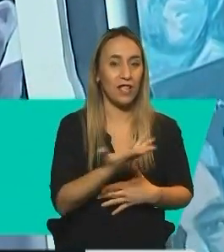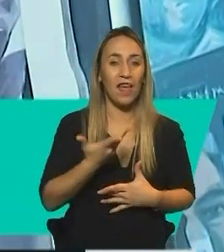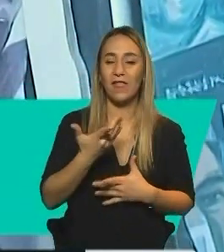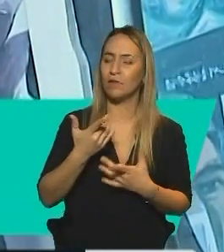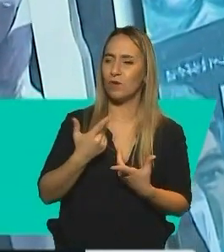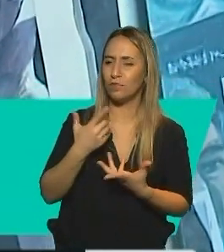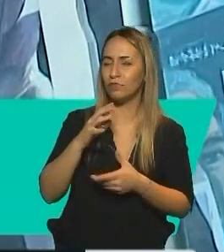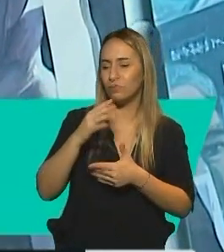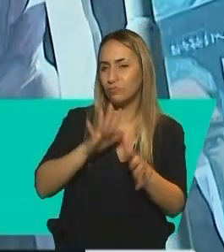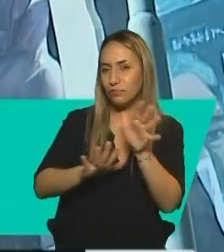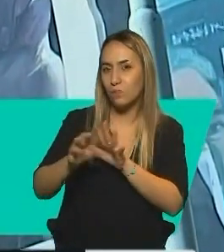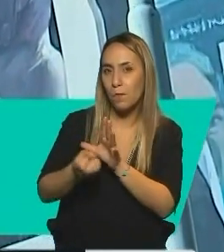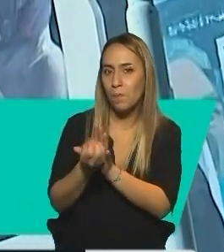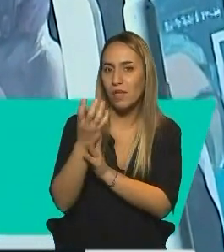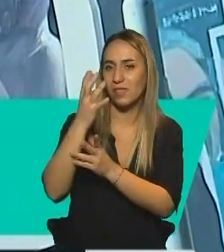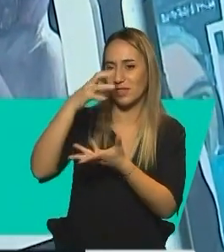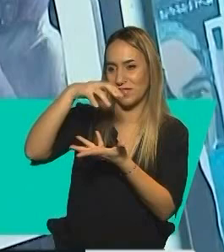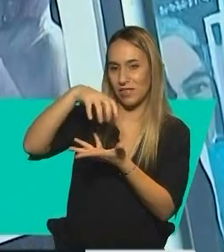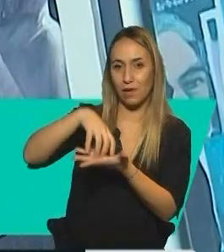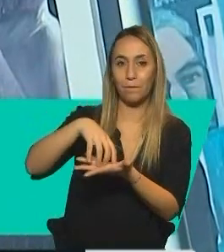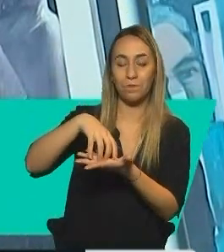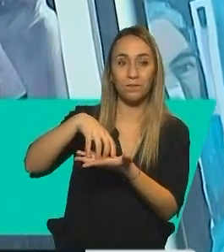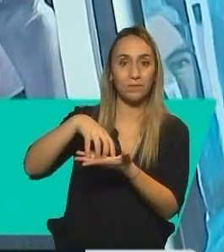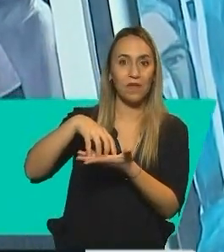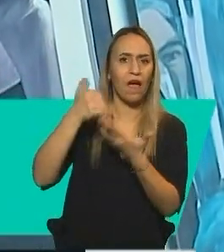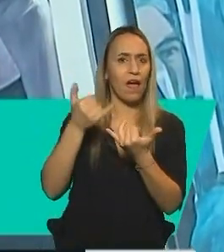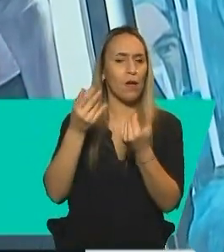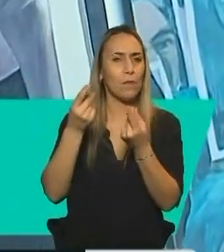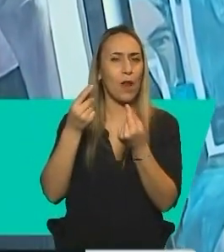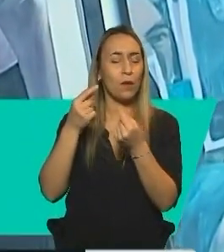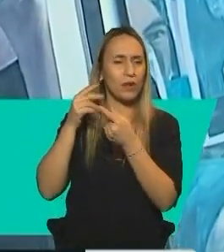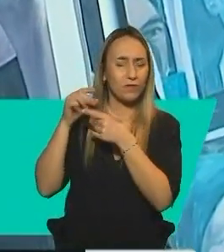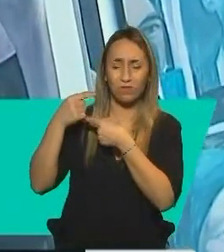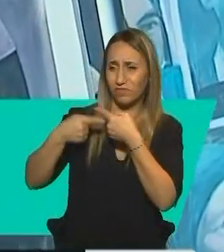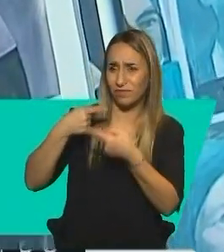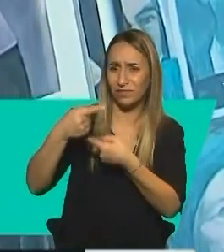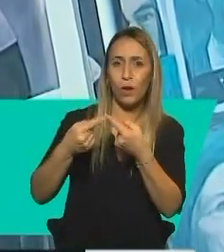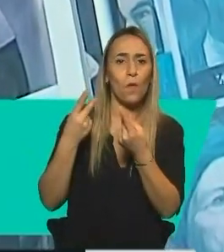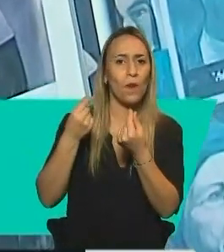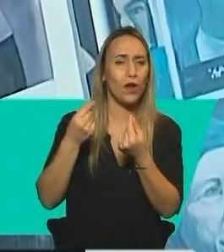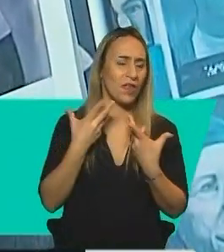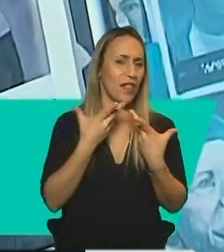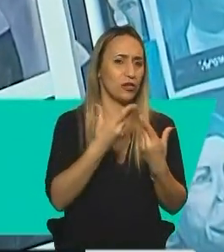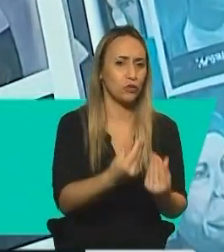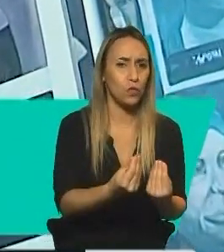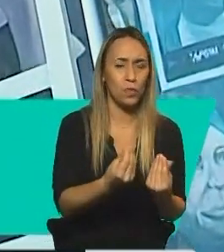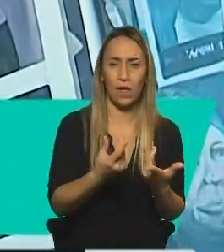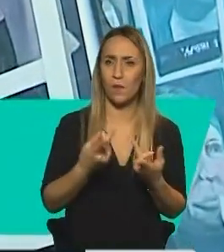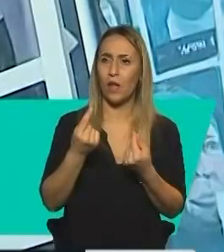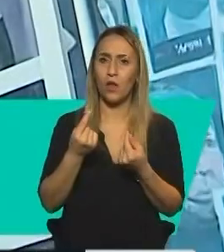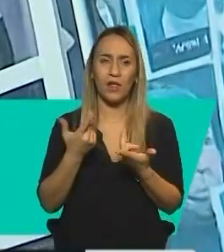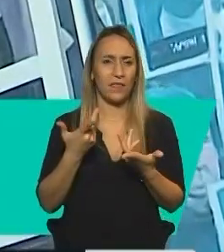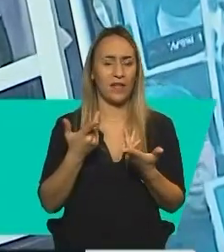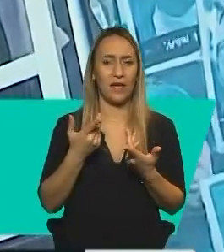de sí. Esa integración, esa mixtura, esos valores solidarios, la construcción a partir